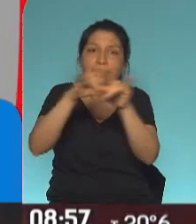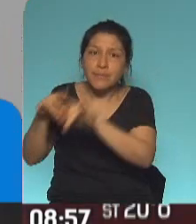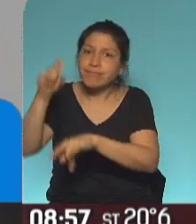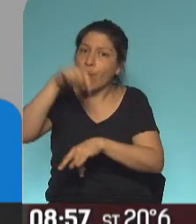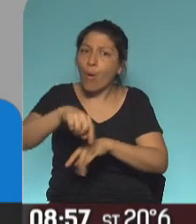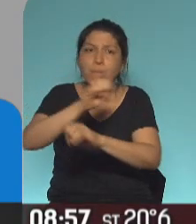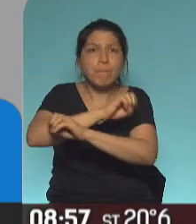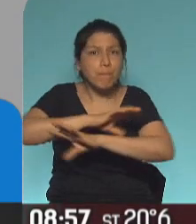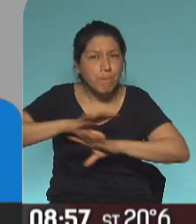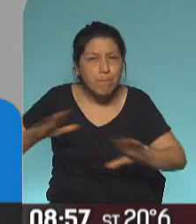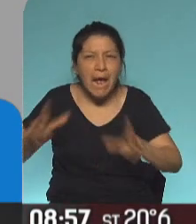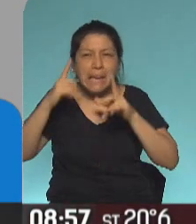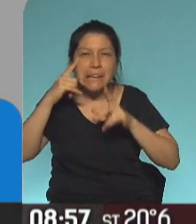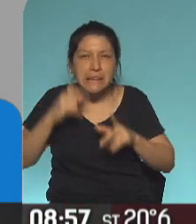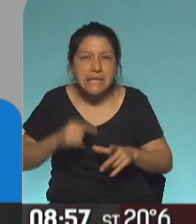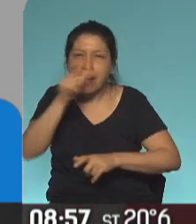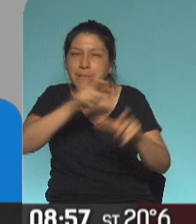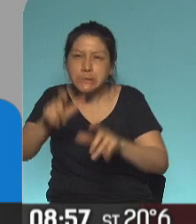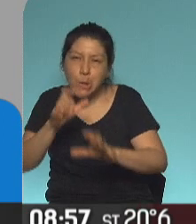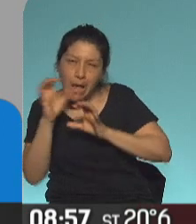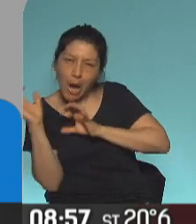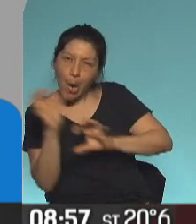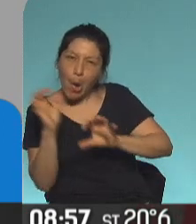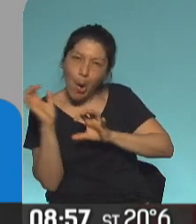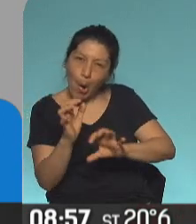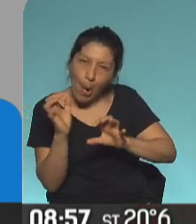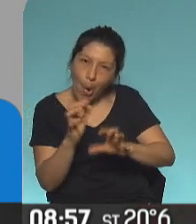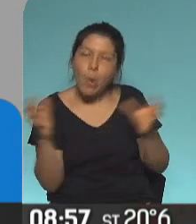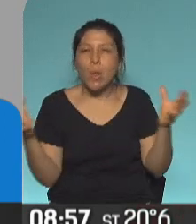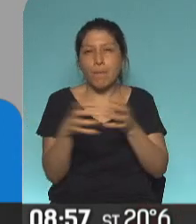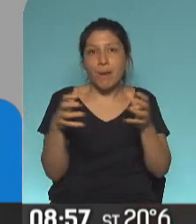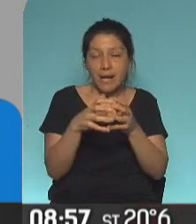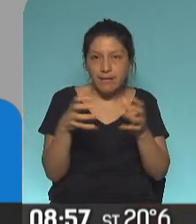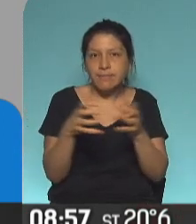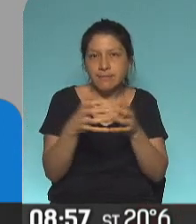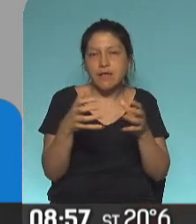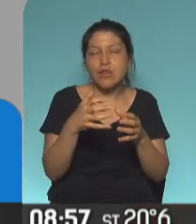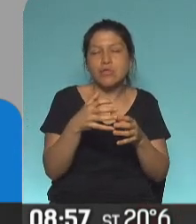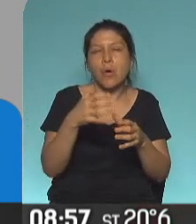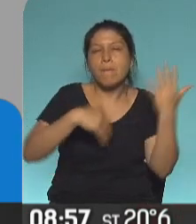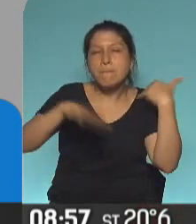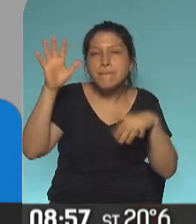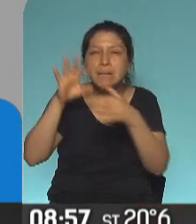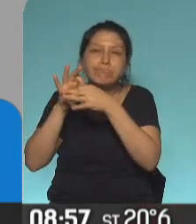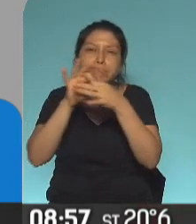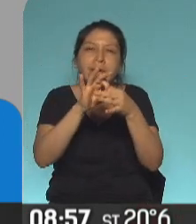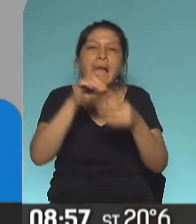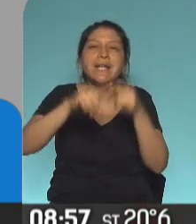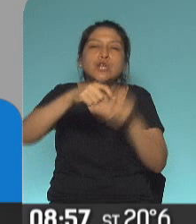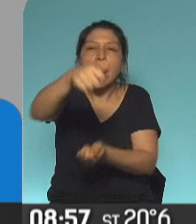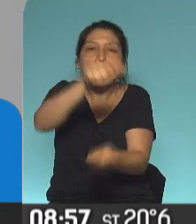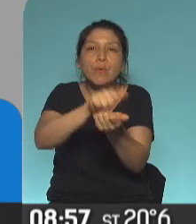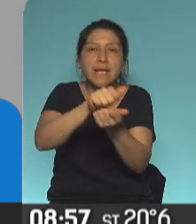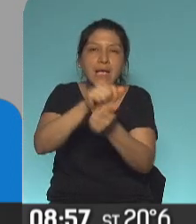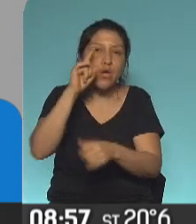día para los odiadores el partido justicialista hace referencia precisamente a la publicación en la revista lancet y el